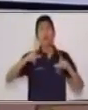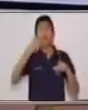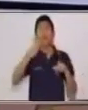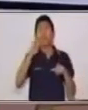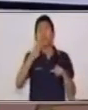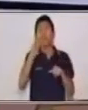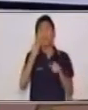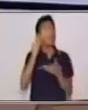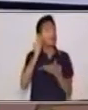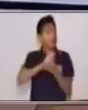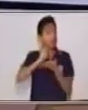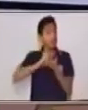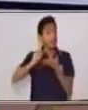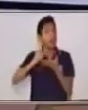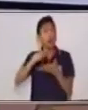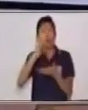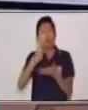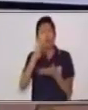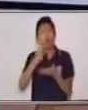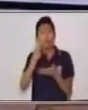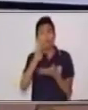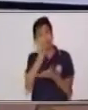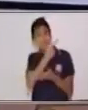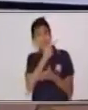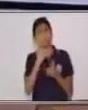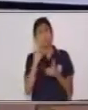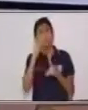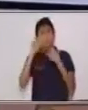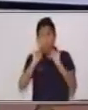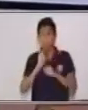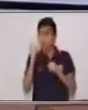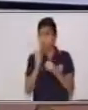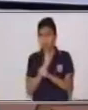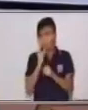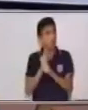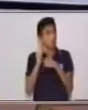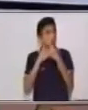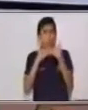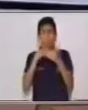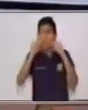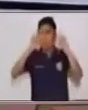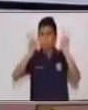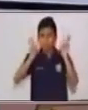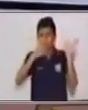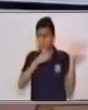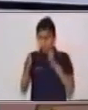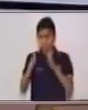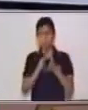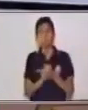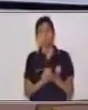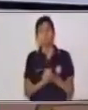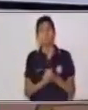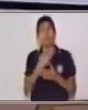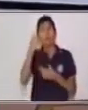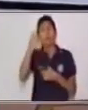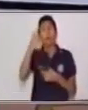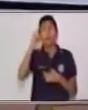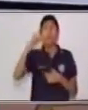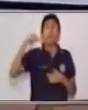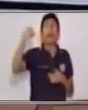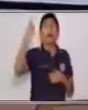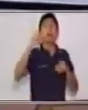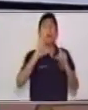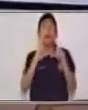gramática estructural y transformativa que podemos diferir de cualquier tema. Muy bien. Para la siguiente